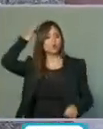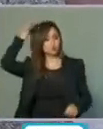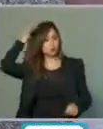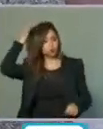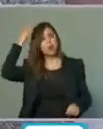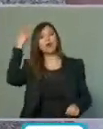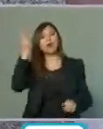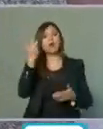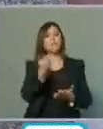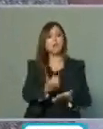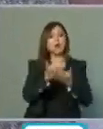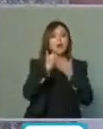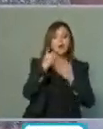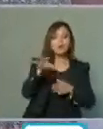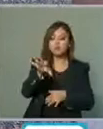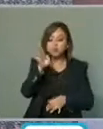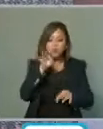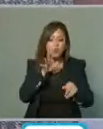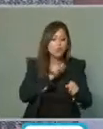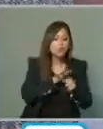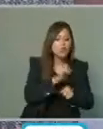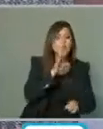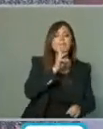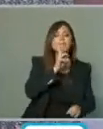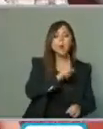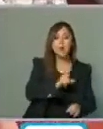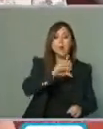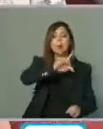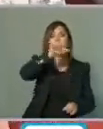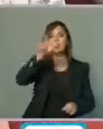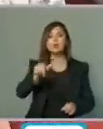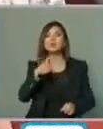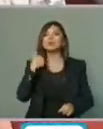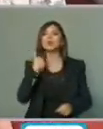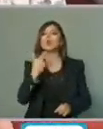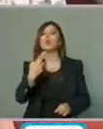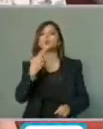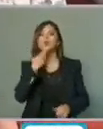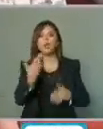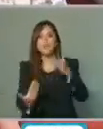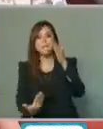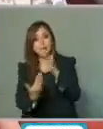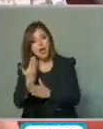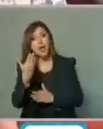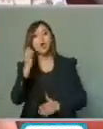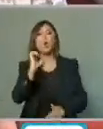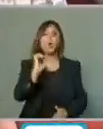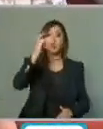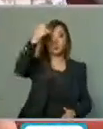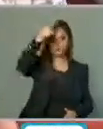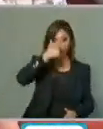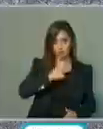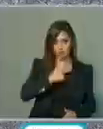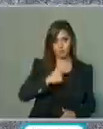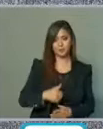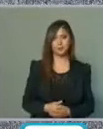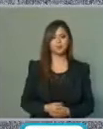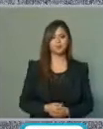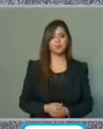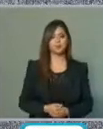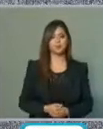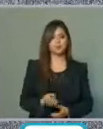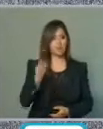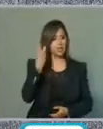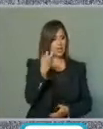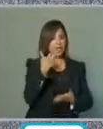nos funciona utilizar cualquiera de estos dos o si nos lo ponemos en el día o en la noche. Sí. ¿No? Sí te va a funcionar y también tiene